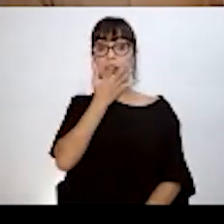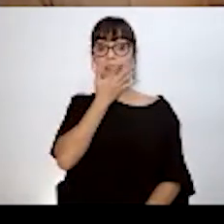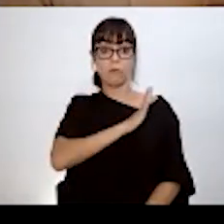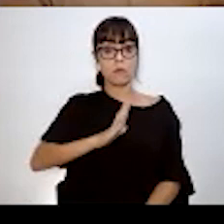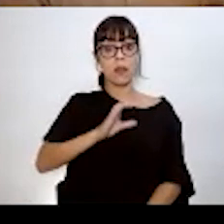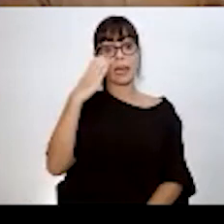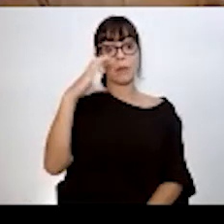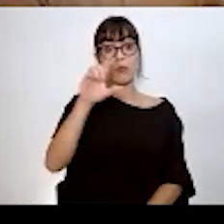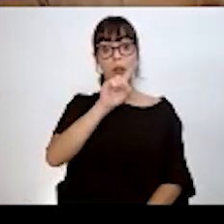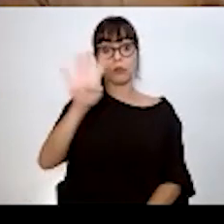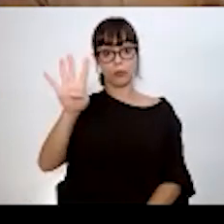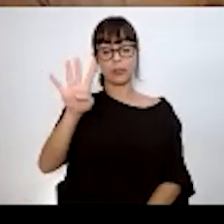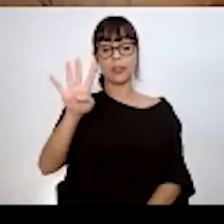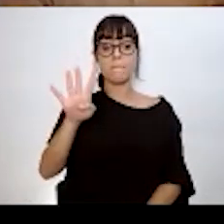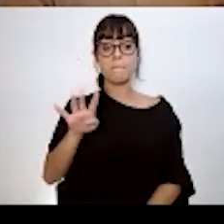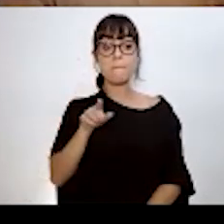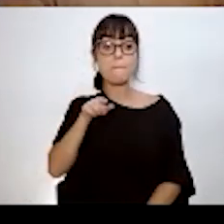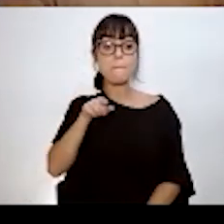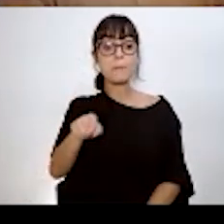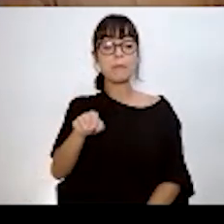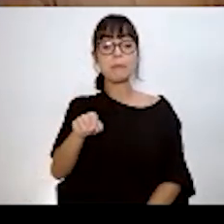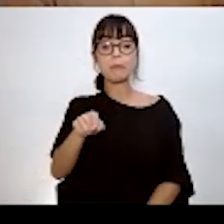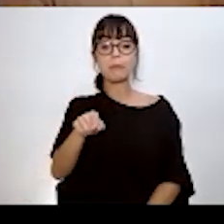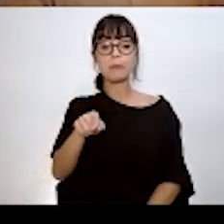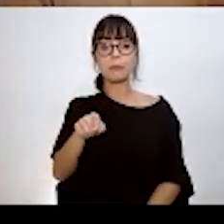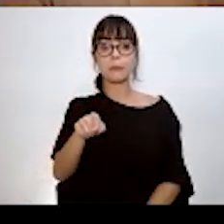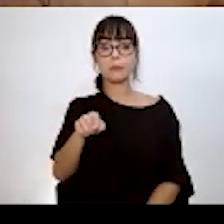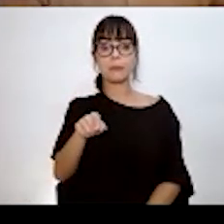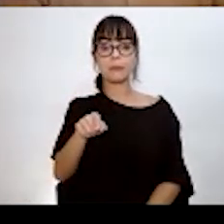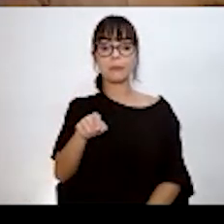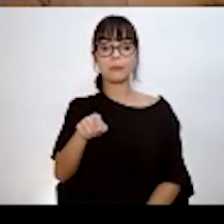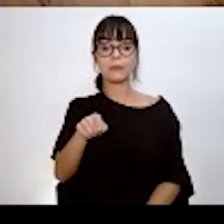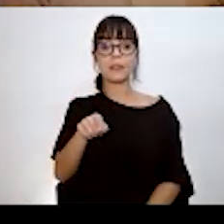central en el discurso, pero de una forma peculiar.